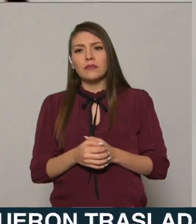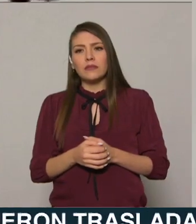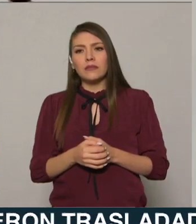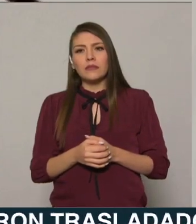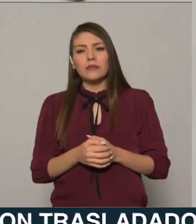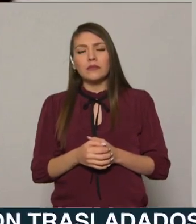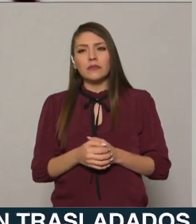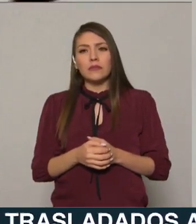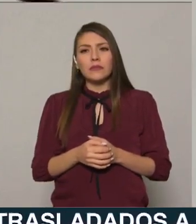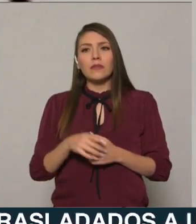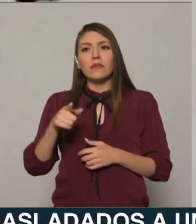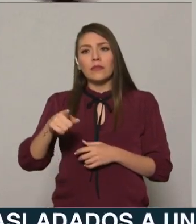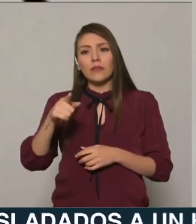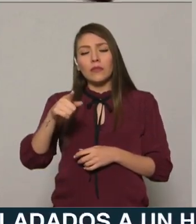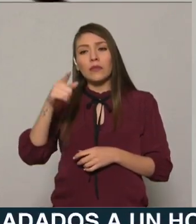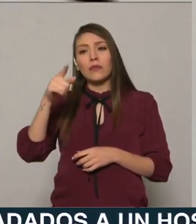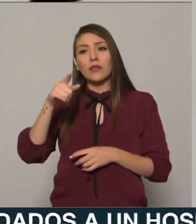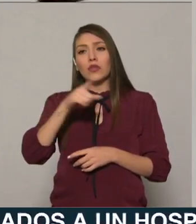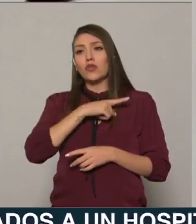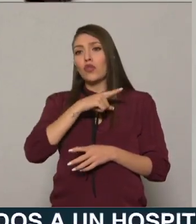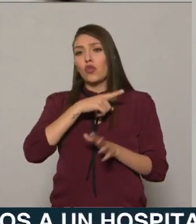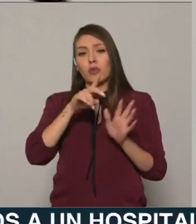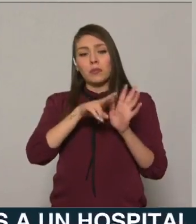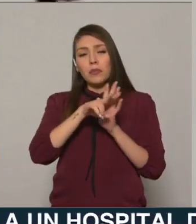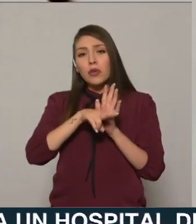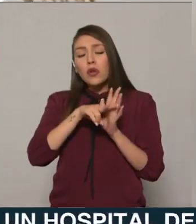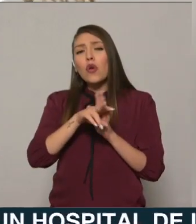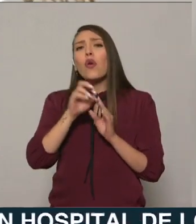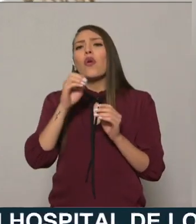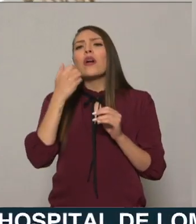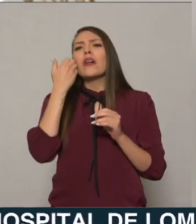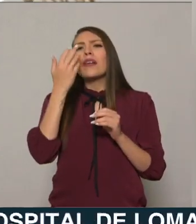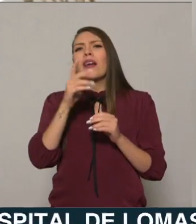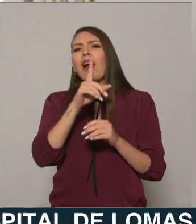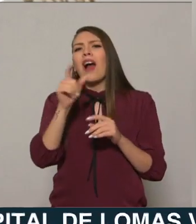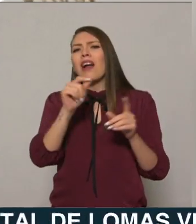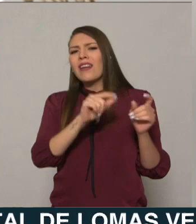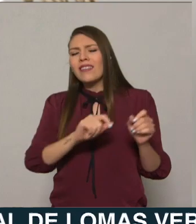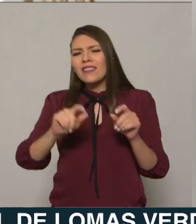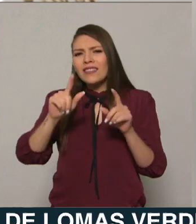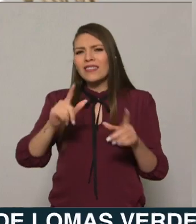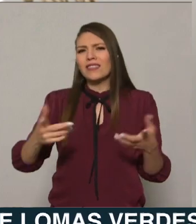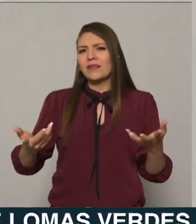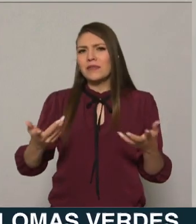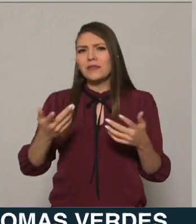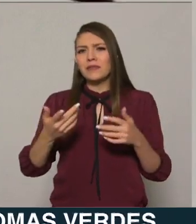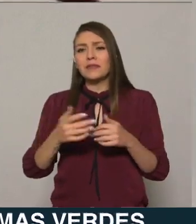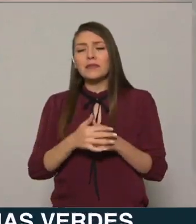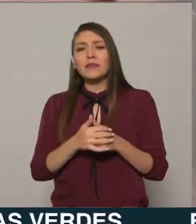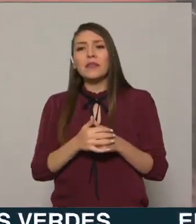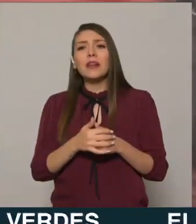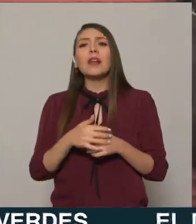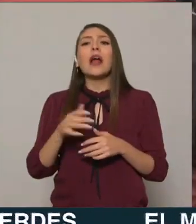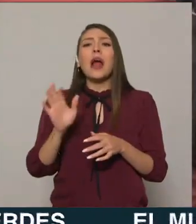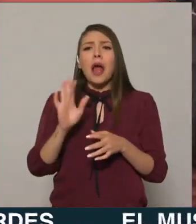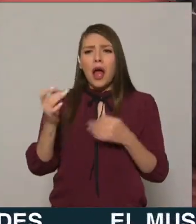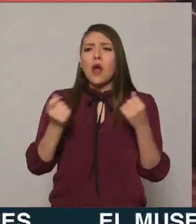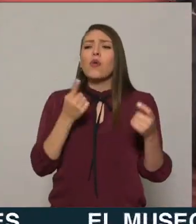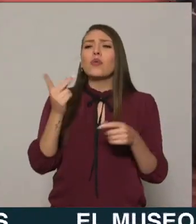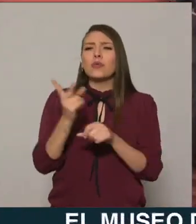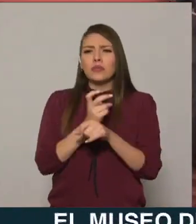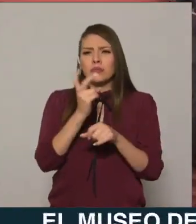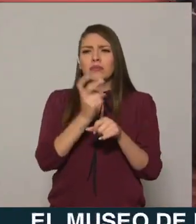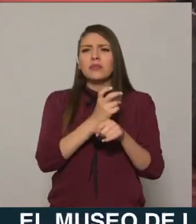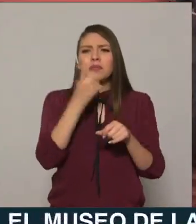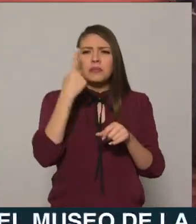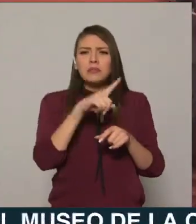videos o lo piensas llevar de repente a algún escenario? Mira, es que ya me hicieron alguna invitación para llevarlos a las escuelas, hacer algún show